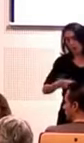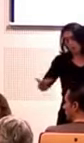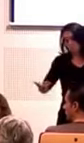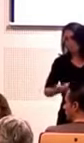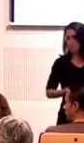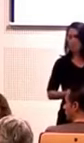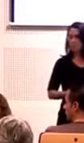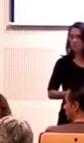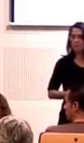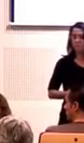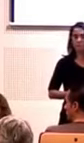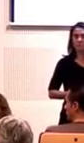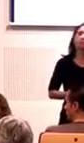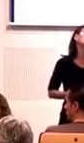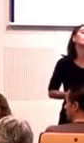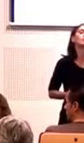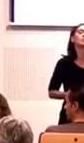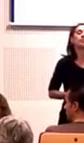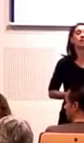y bueno, pues